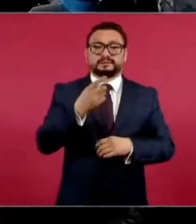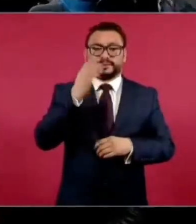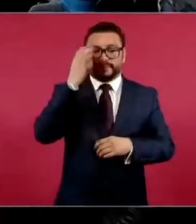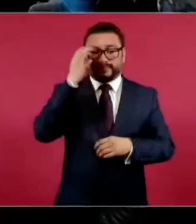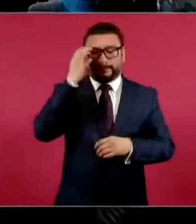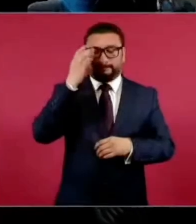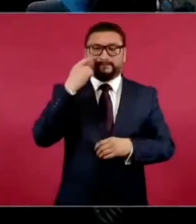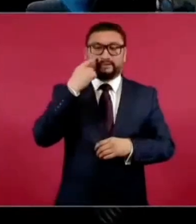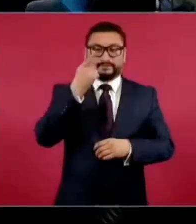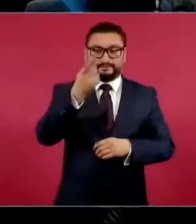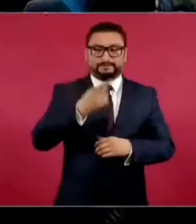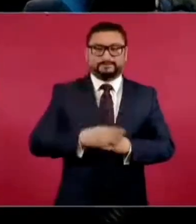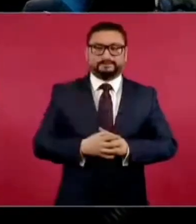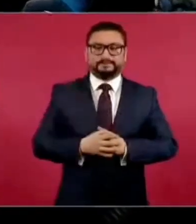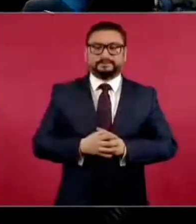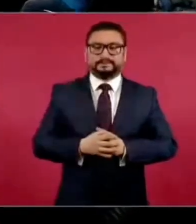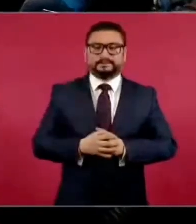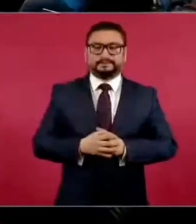mire,